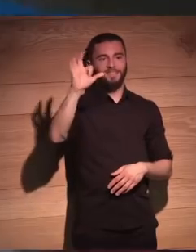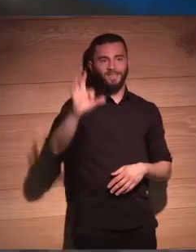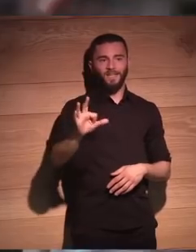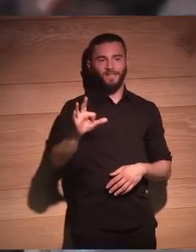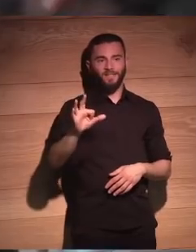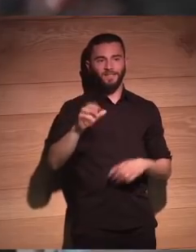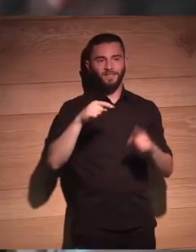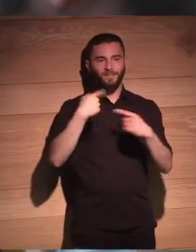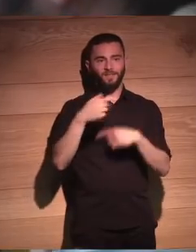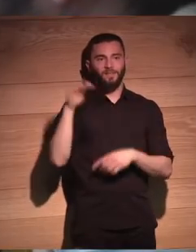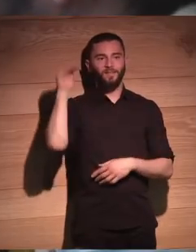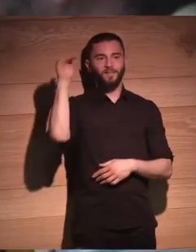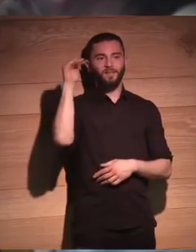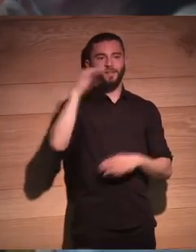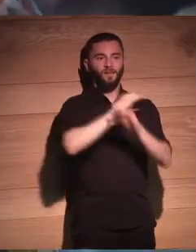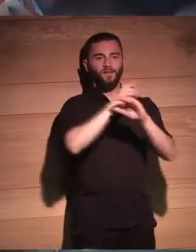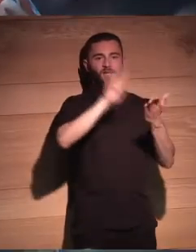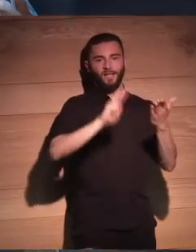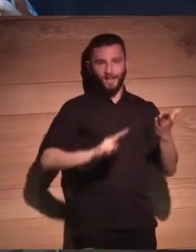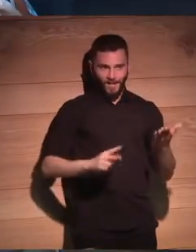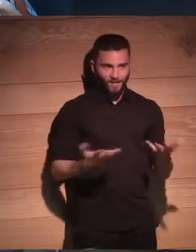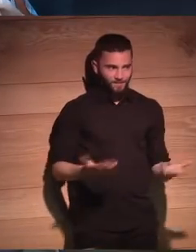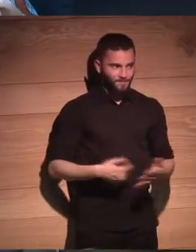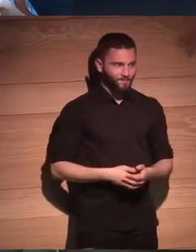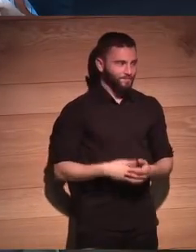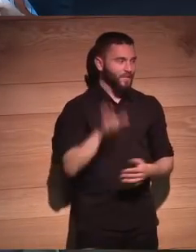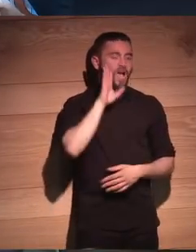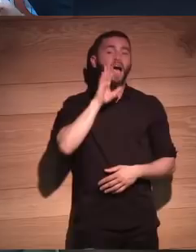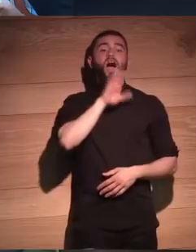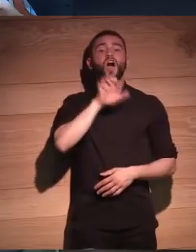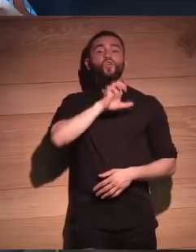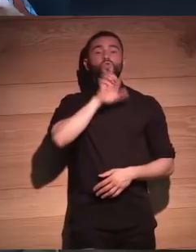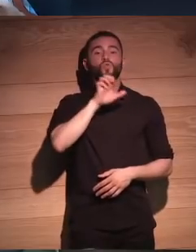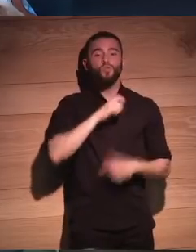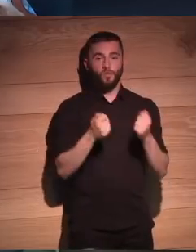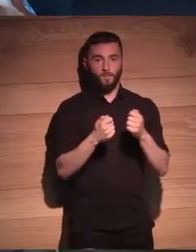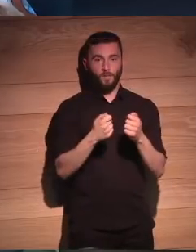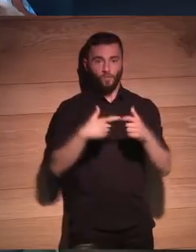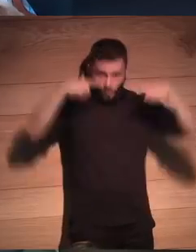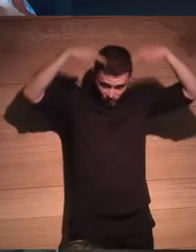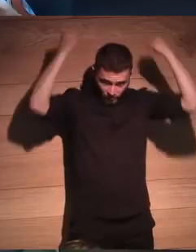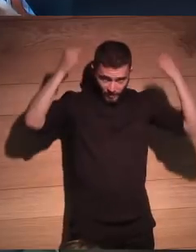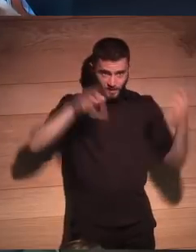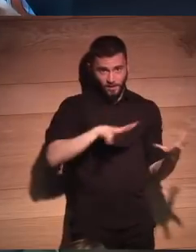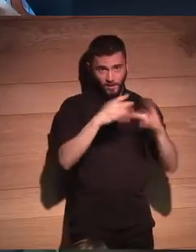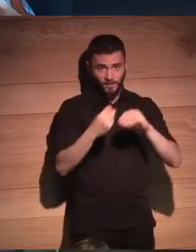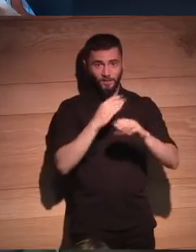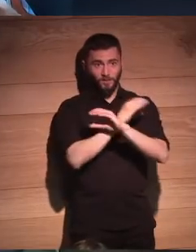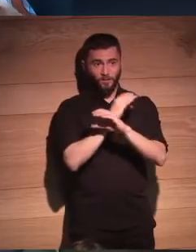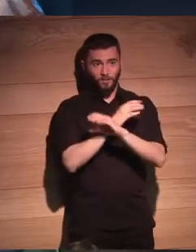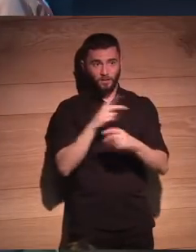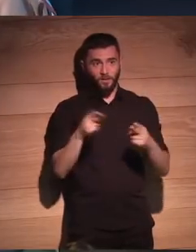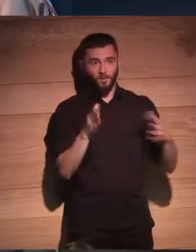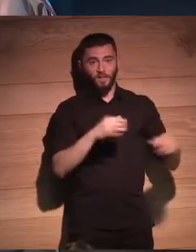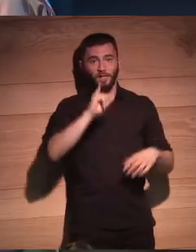TVOs. Adelante con ellos. Sobre esto es curioso que los videojuegos de Batman luego han sido adaptados a cómics en una serie que se